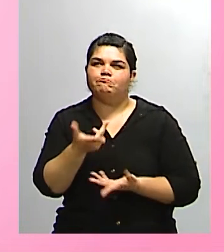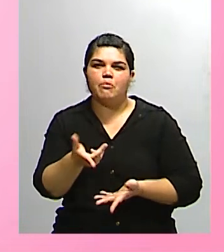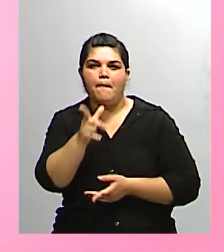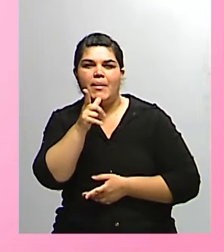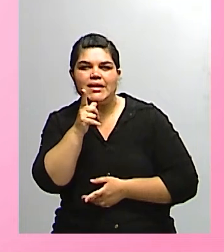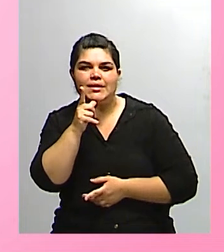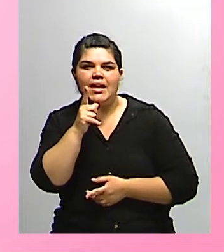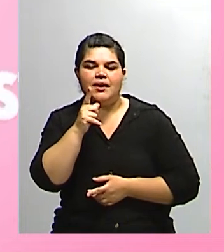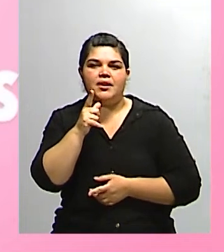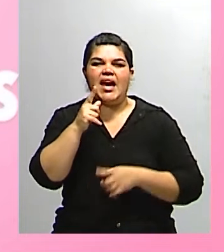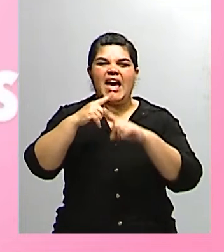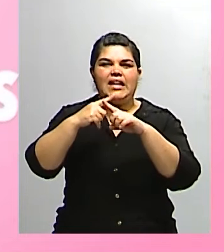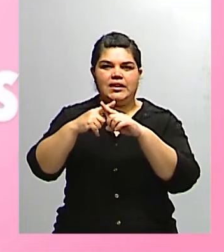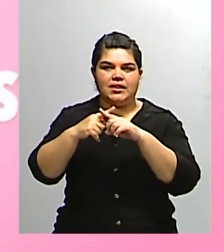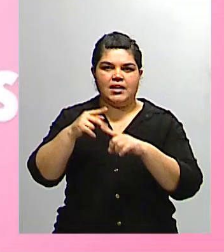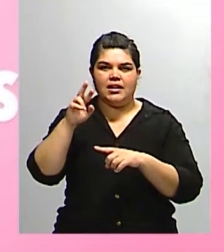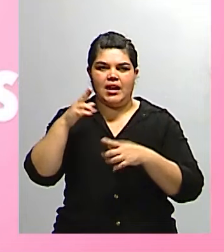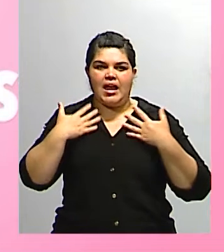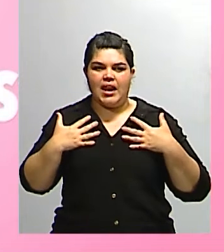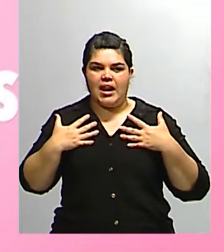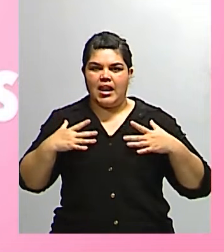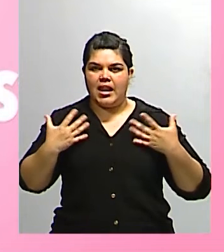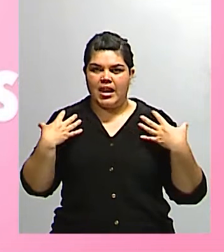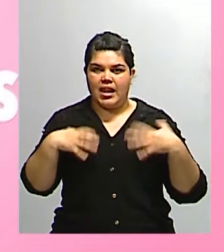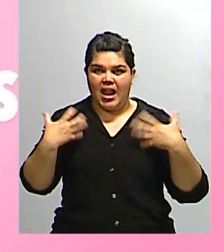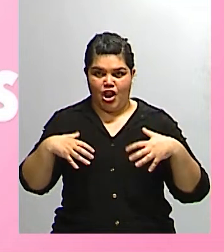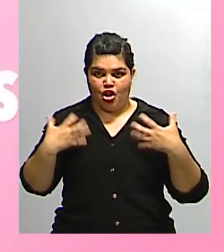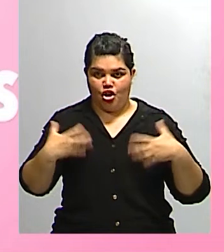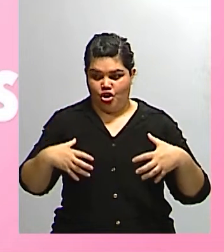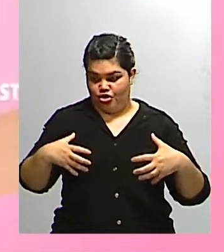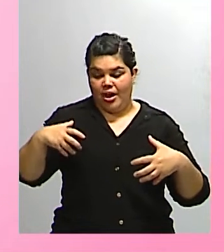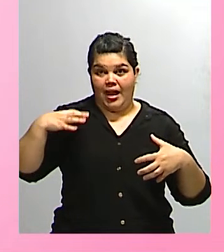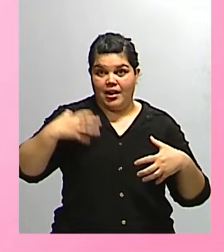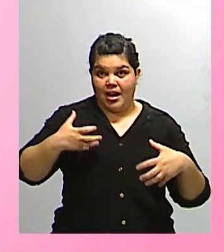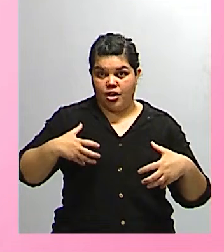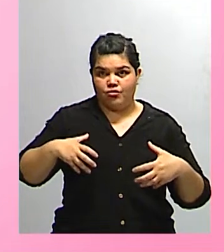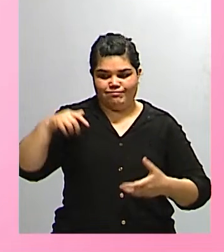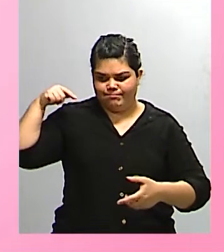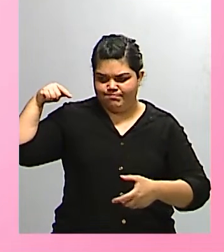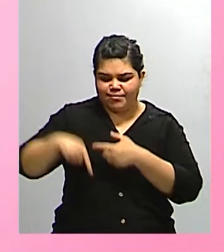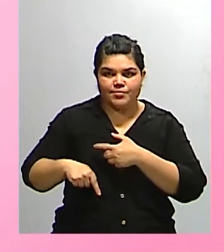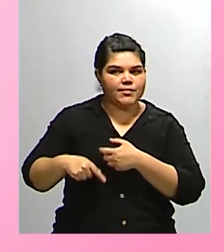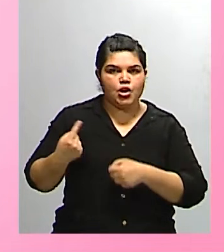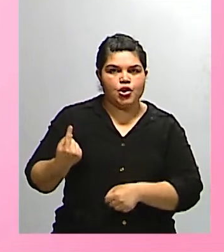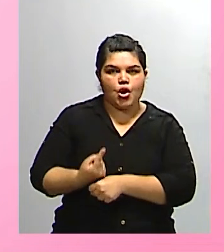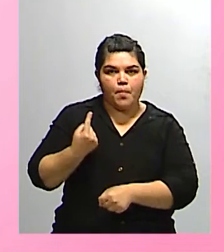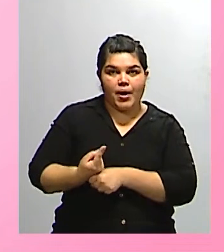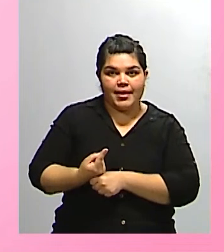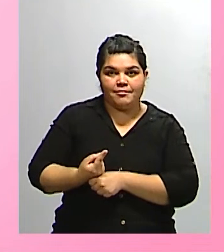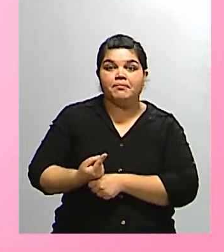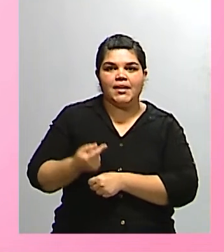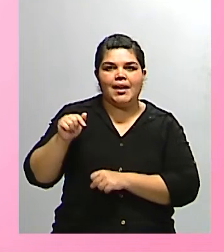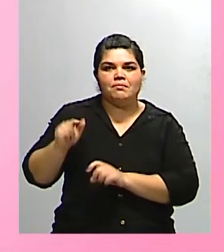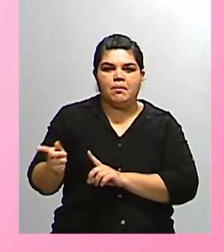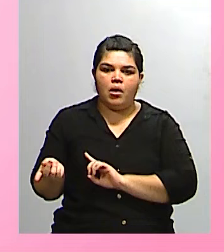mujeres jóvenes la mama es muy densa, entonces como que los rayos no atraviesan la mama, entonces ahí es preferible hacer una